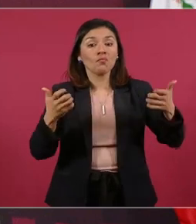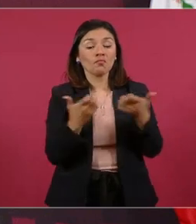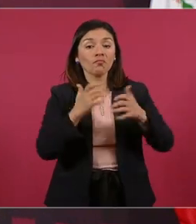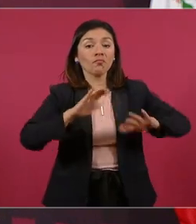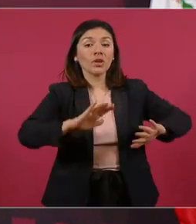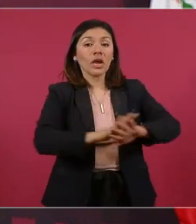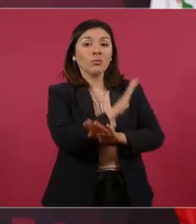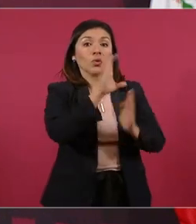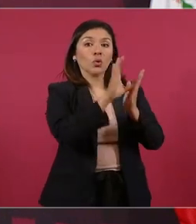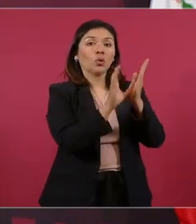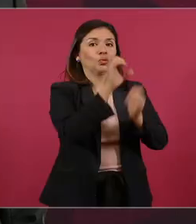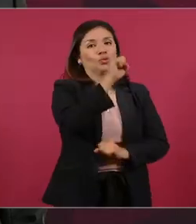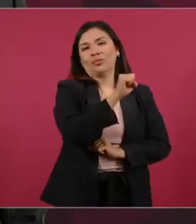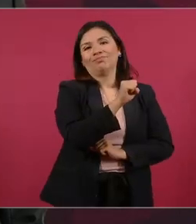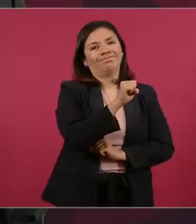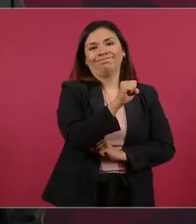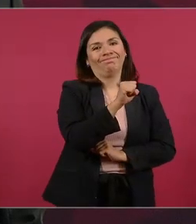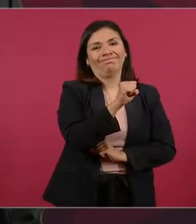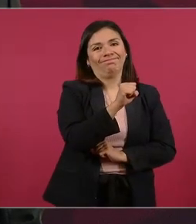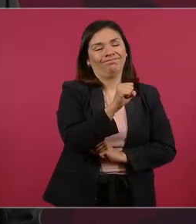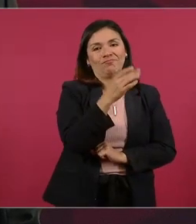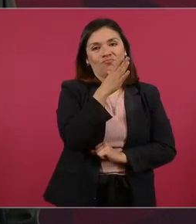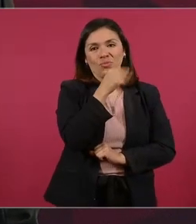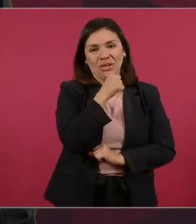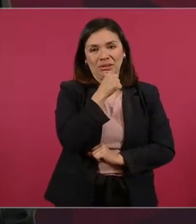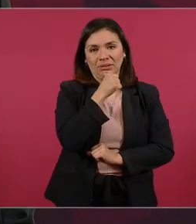reformar la Constitución.